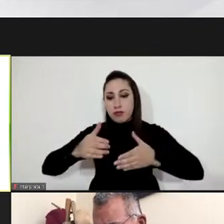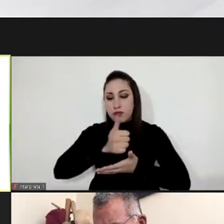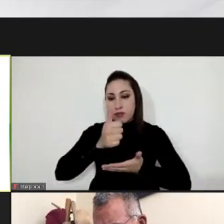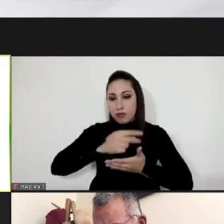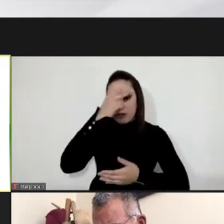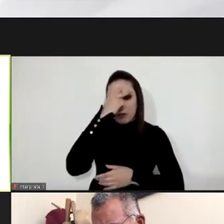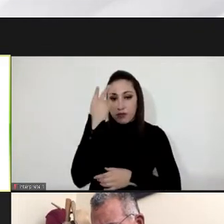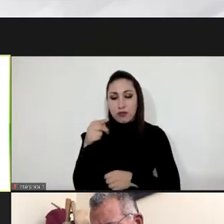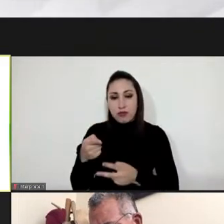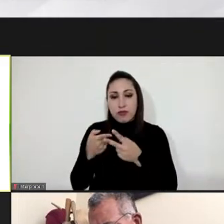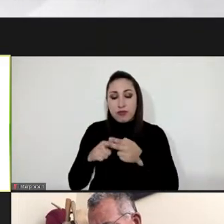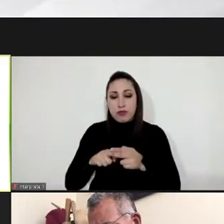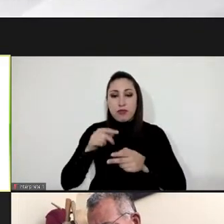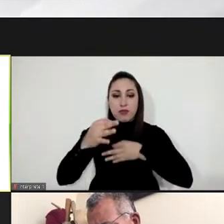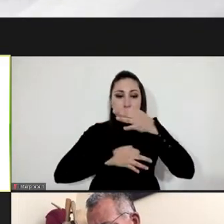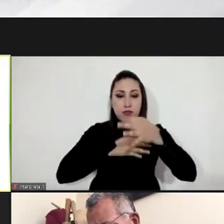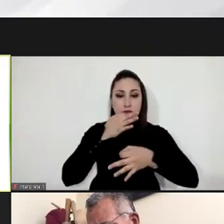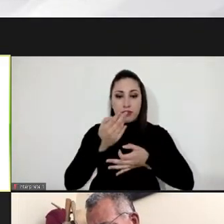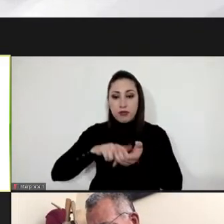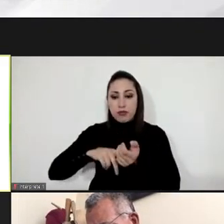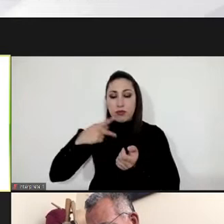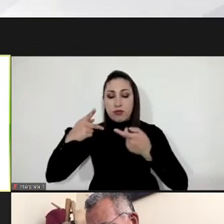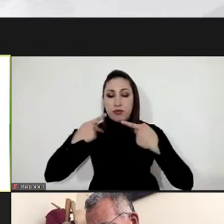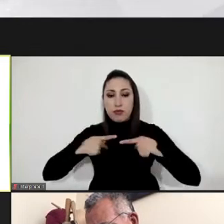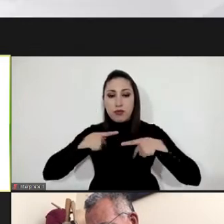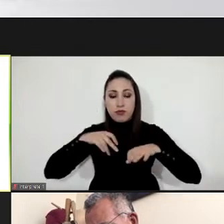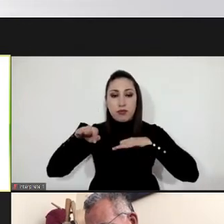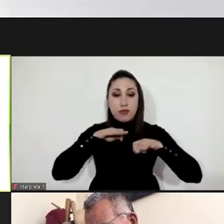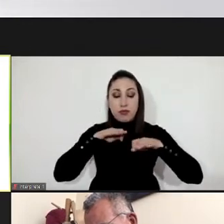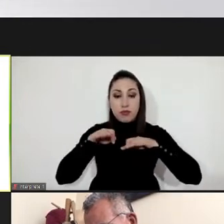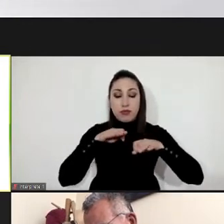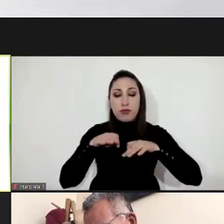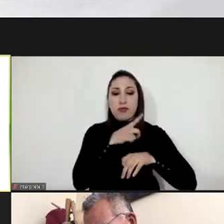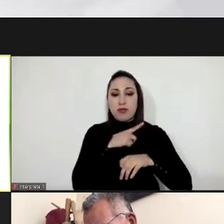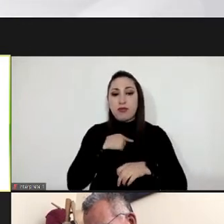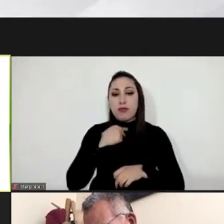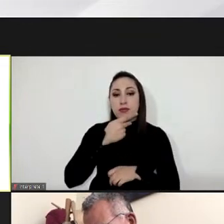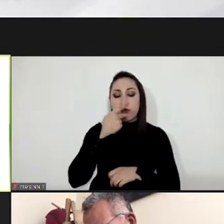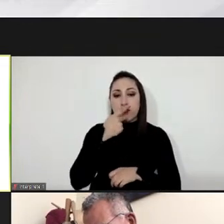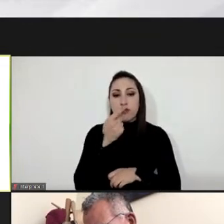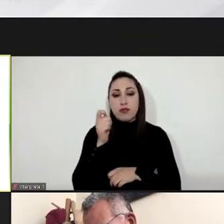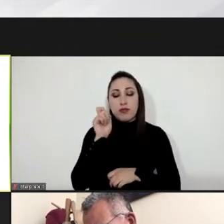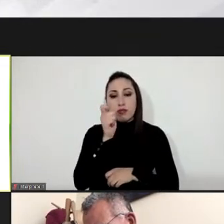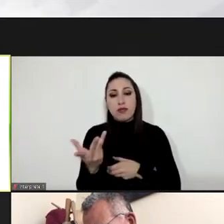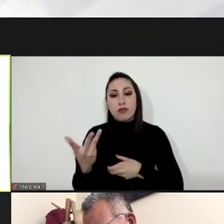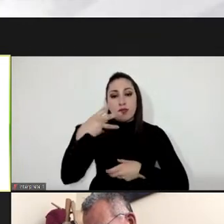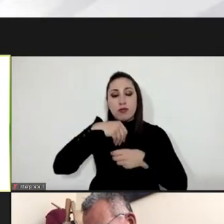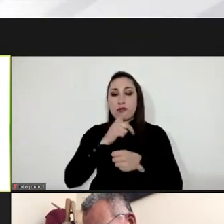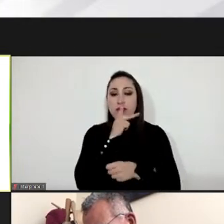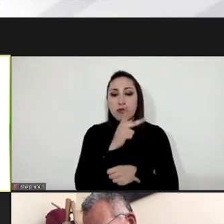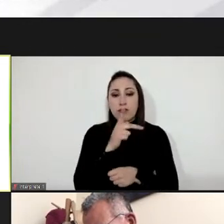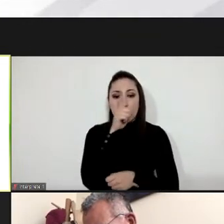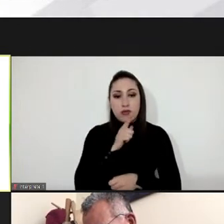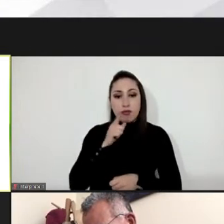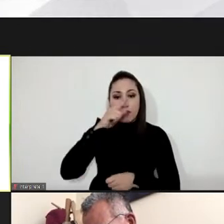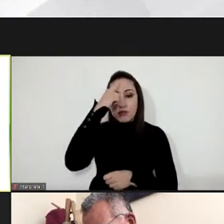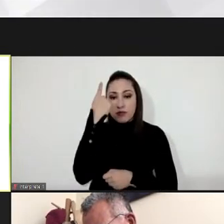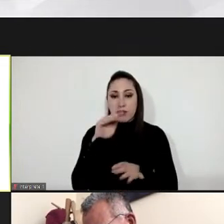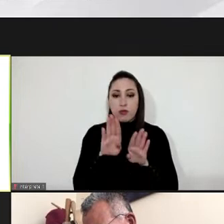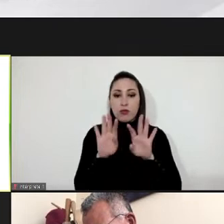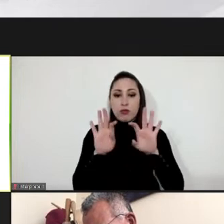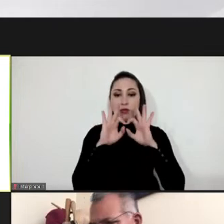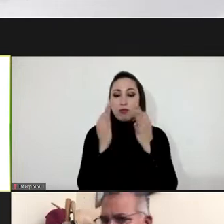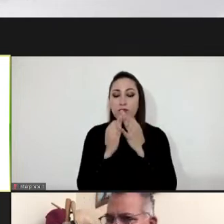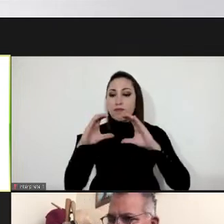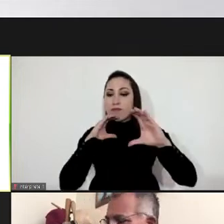fomentar y difundir entre su personal el uso del lenguaje incluyente con la finalidad de enriquecer las formas de expresión y